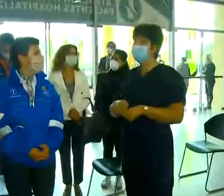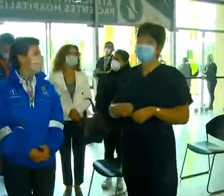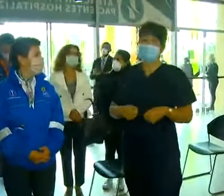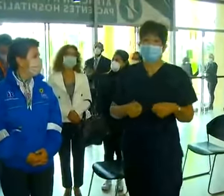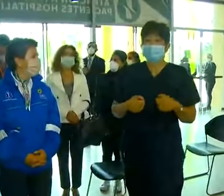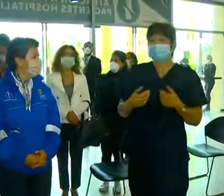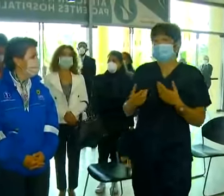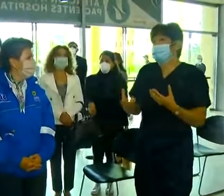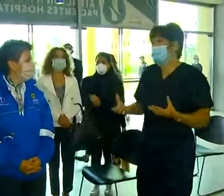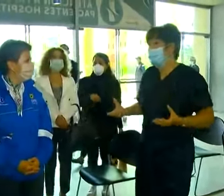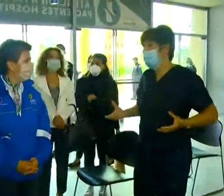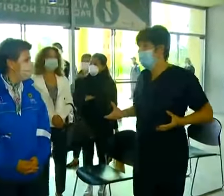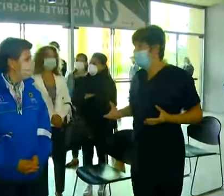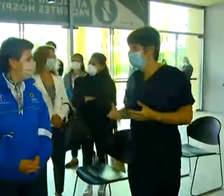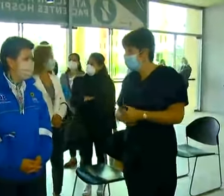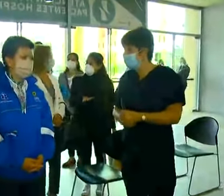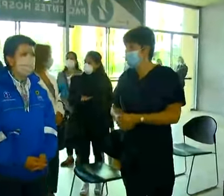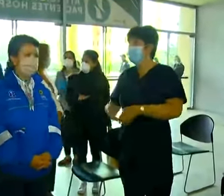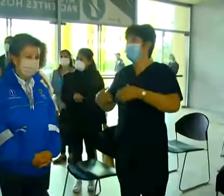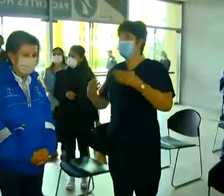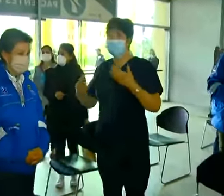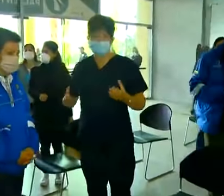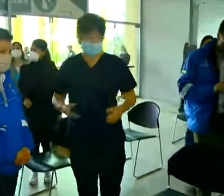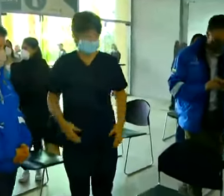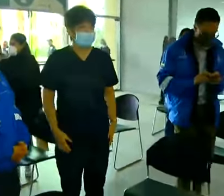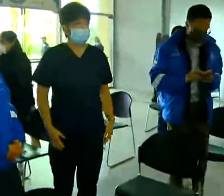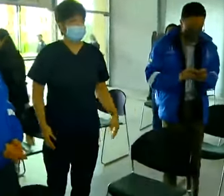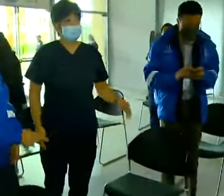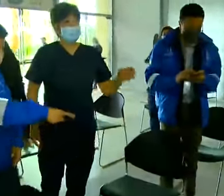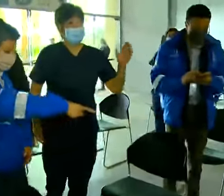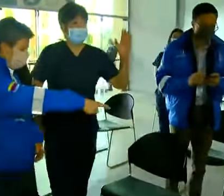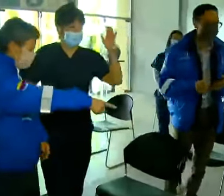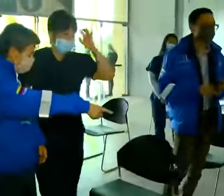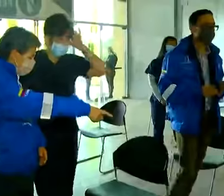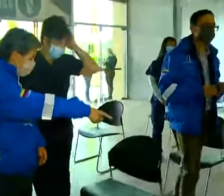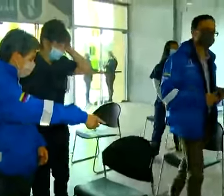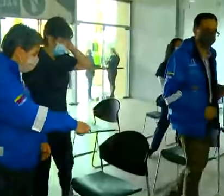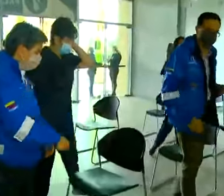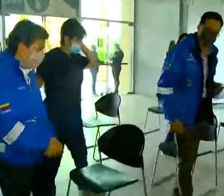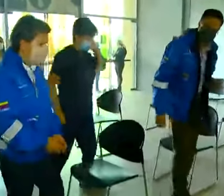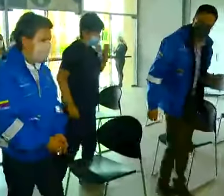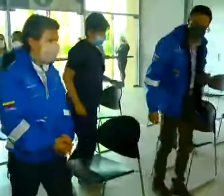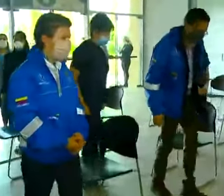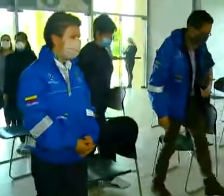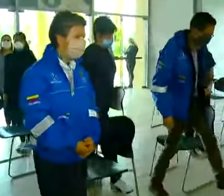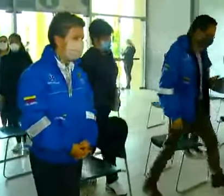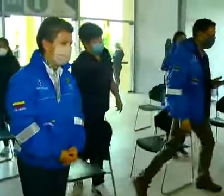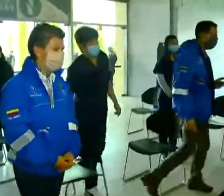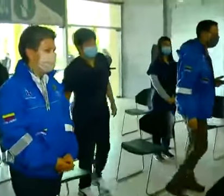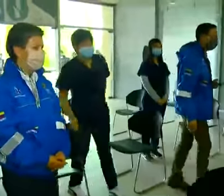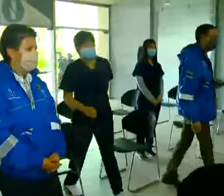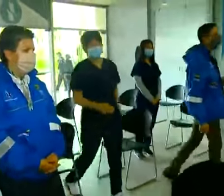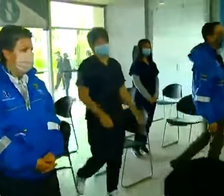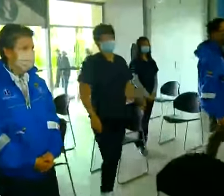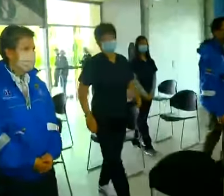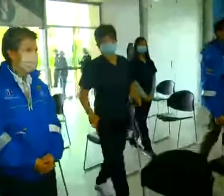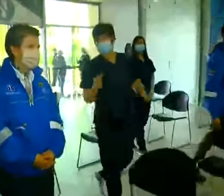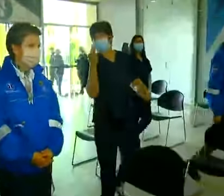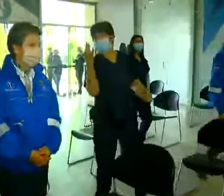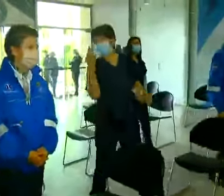encuentran, qué exámenes tienen pendientes, si ya tienen salida. ¿Quieres ver desde por ahí? Ajá. Y